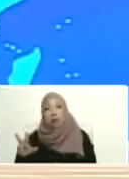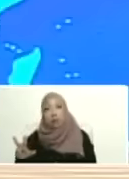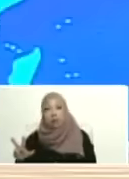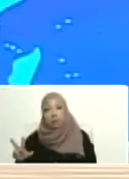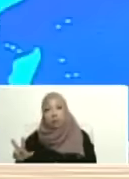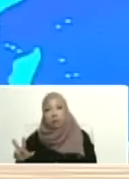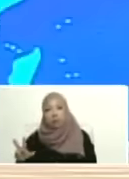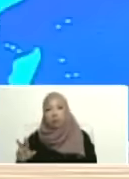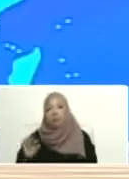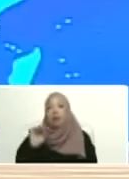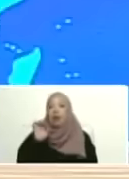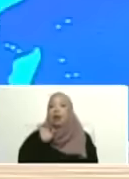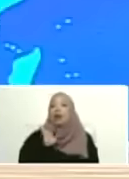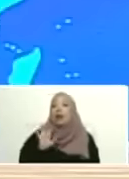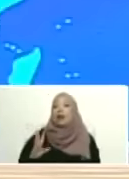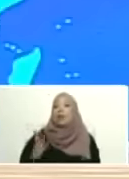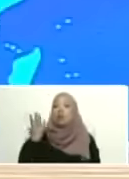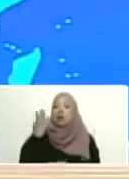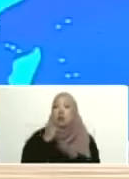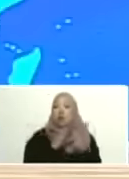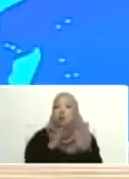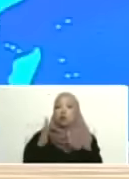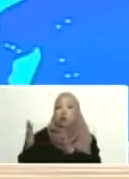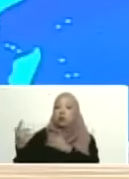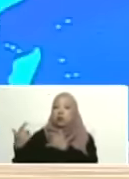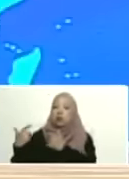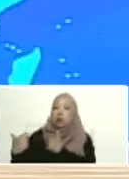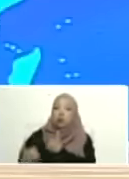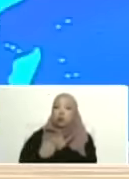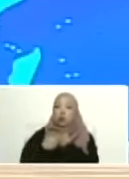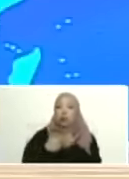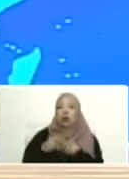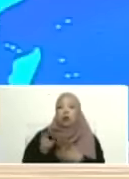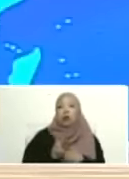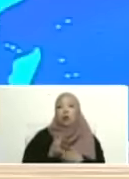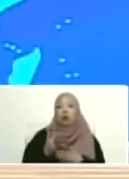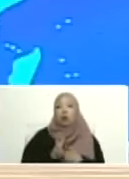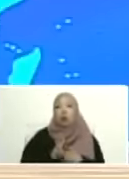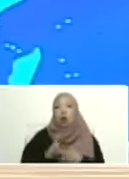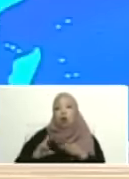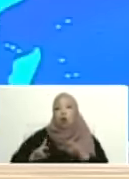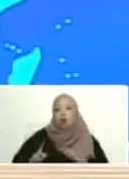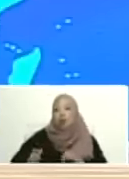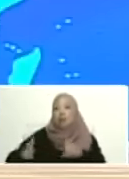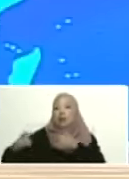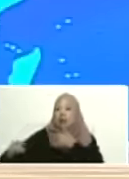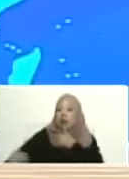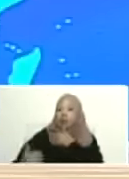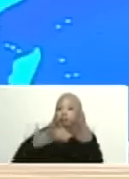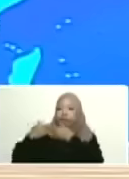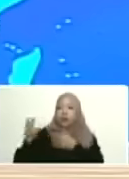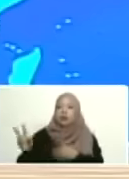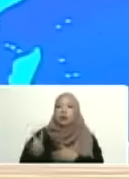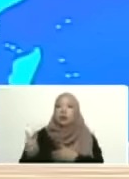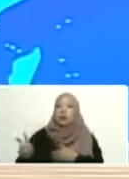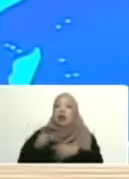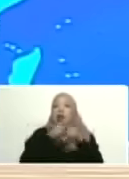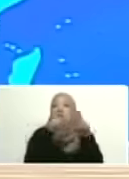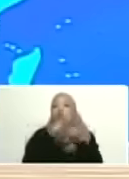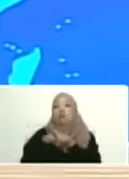2015-2023. Es el quinto momento de la conspiración contra Venezuela. Arranca una conspiración